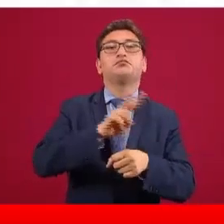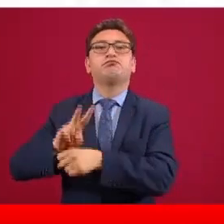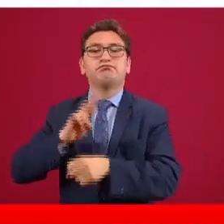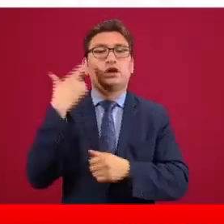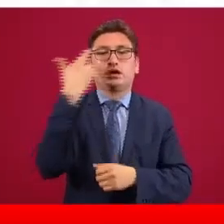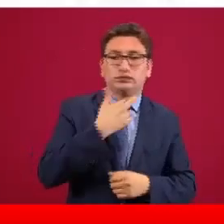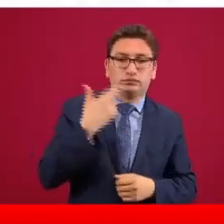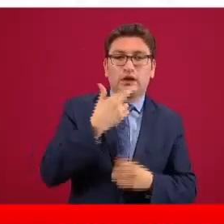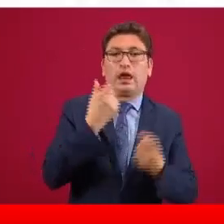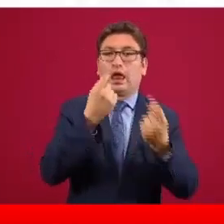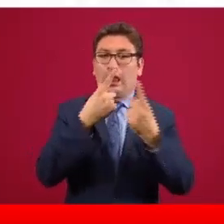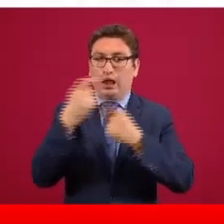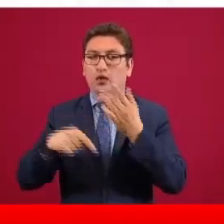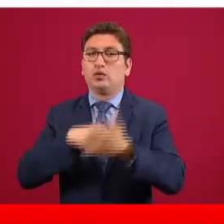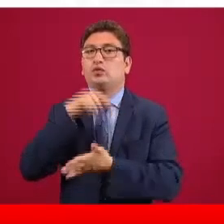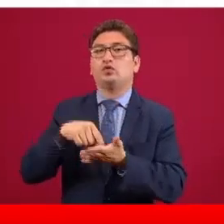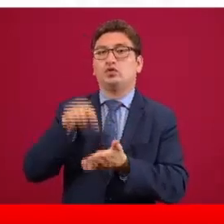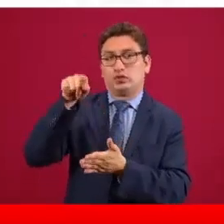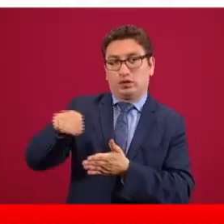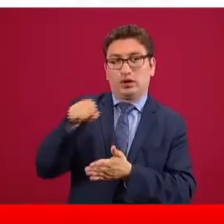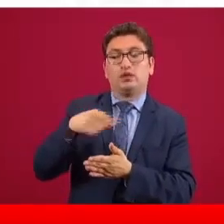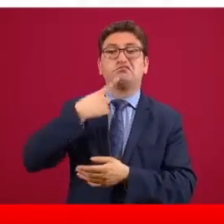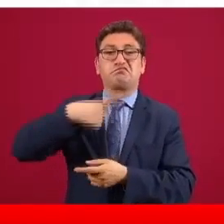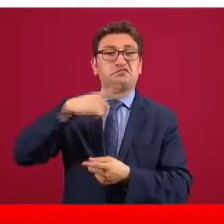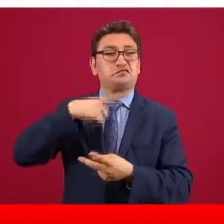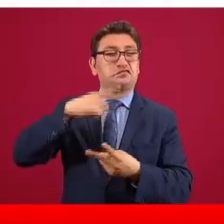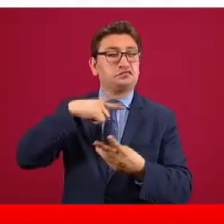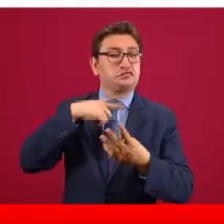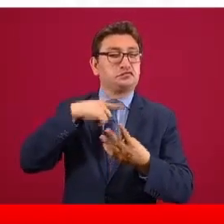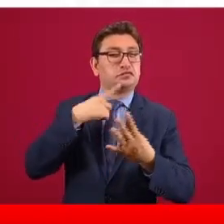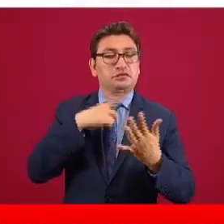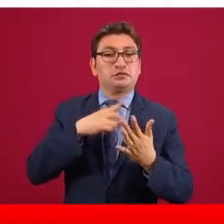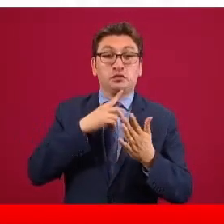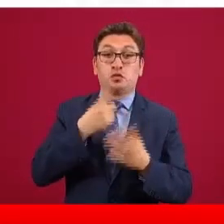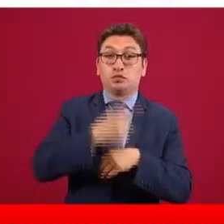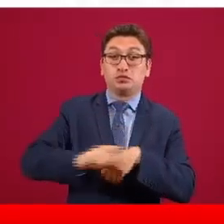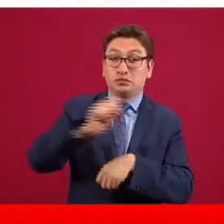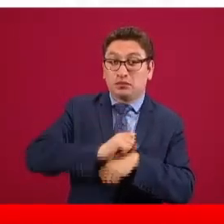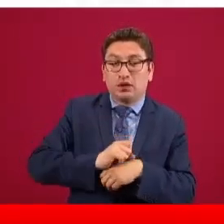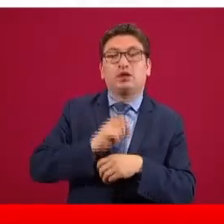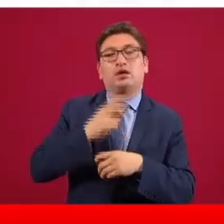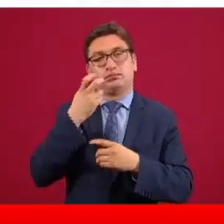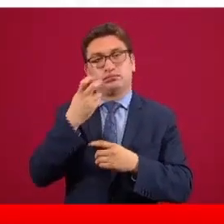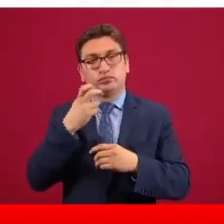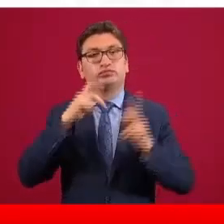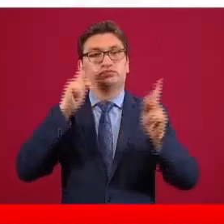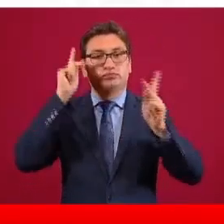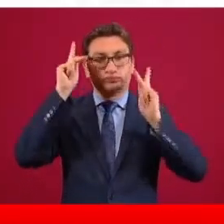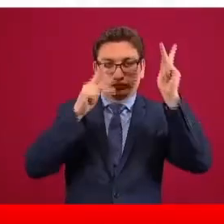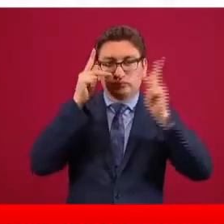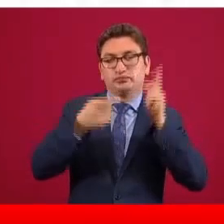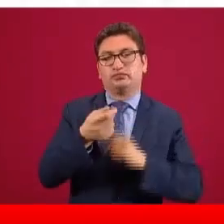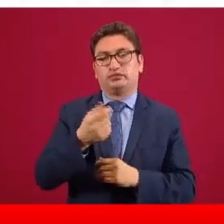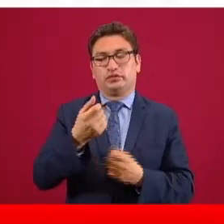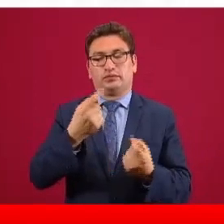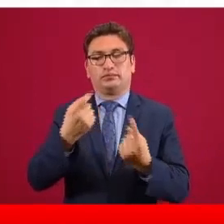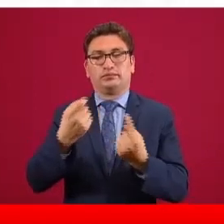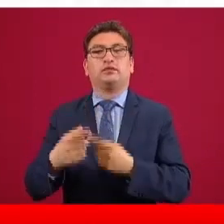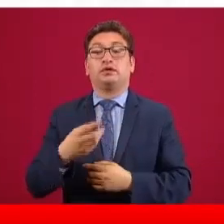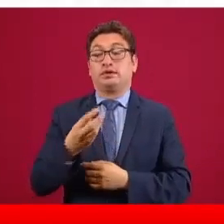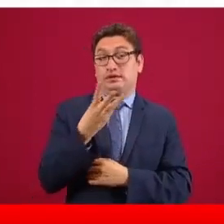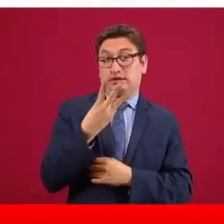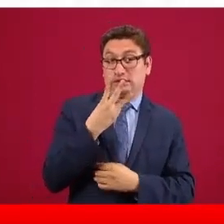Hay algunas gasolineras que reciben más de un reporte en la semana, por eso son menos las visitas realizadas.